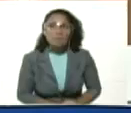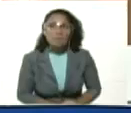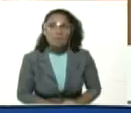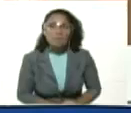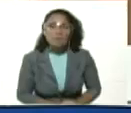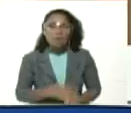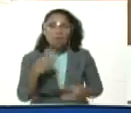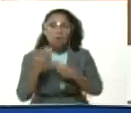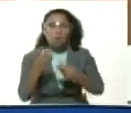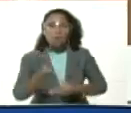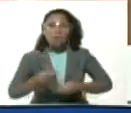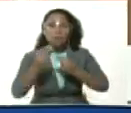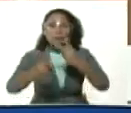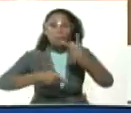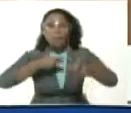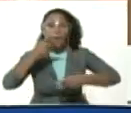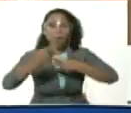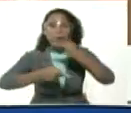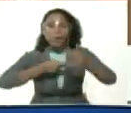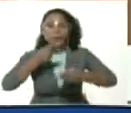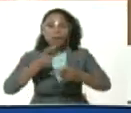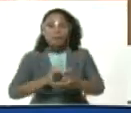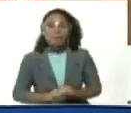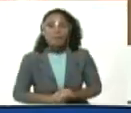como garantía política,